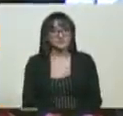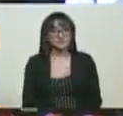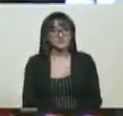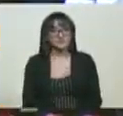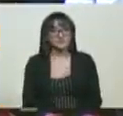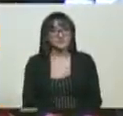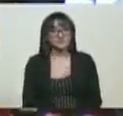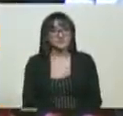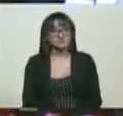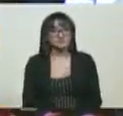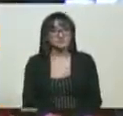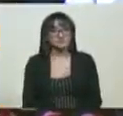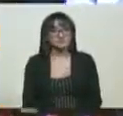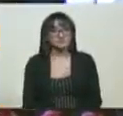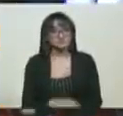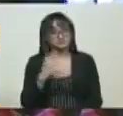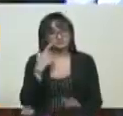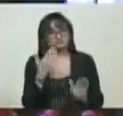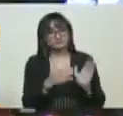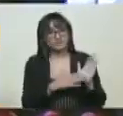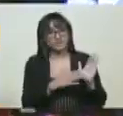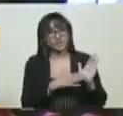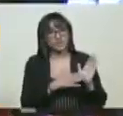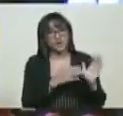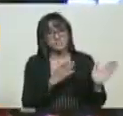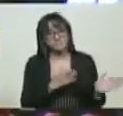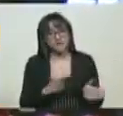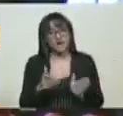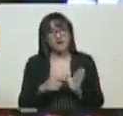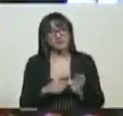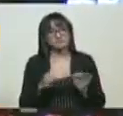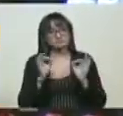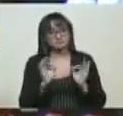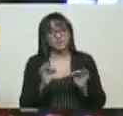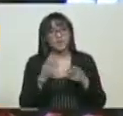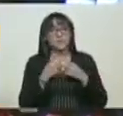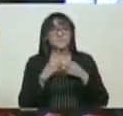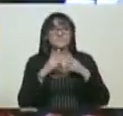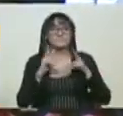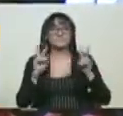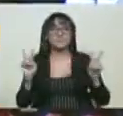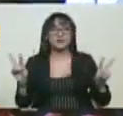Con este plan vamos a consolidar la paz